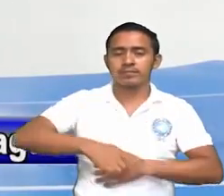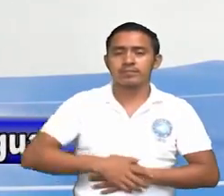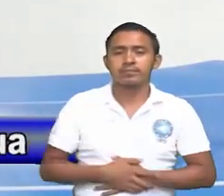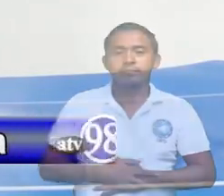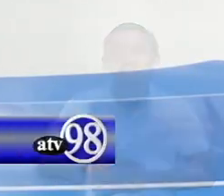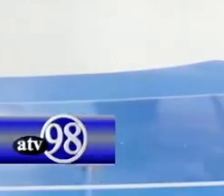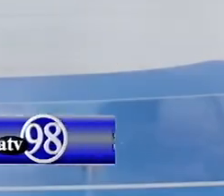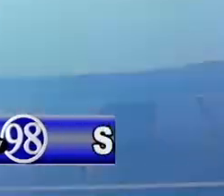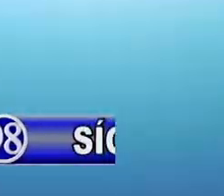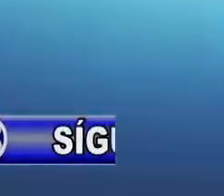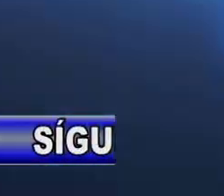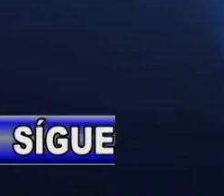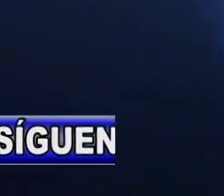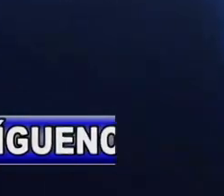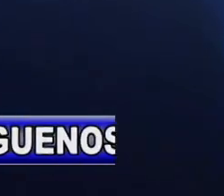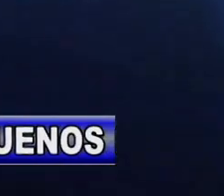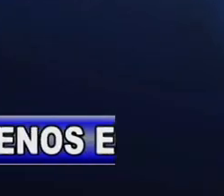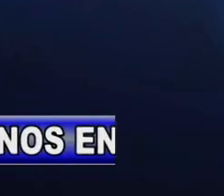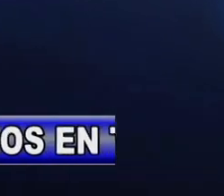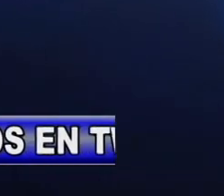mediodía.